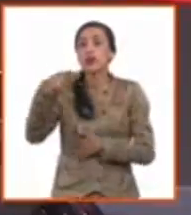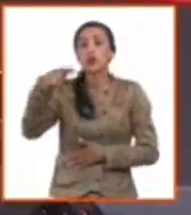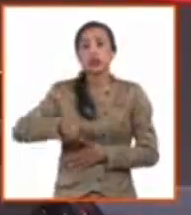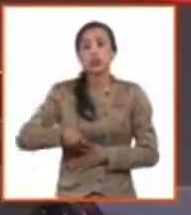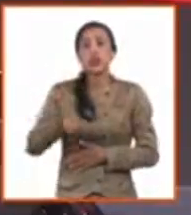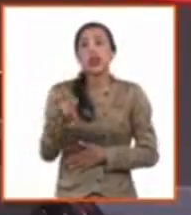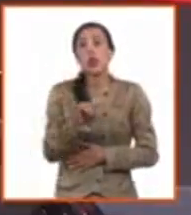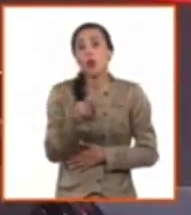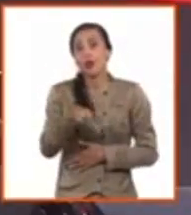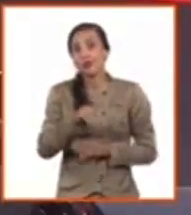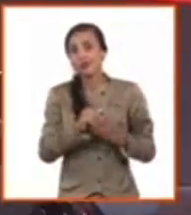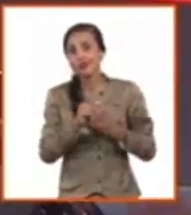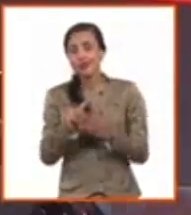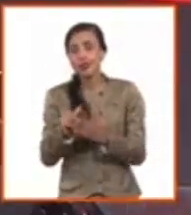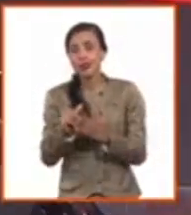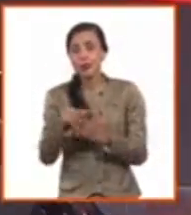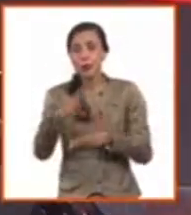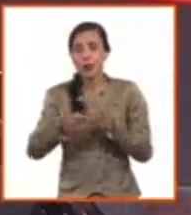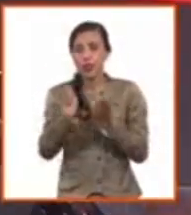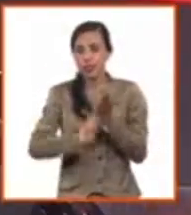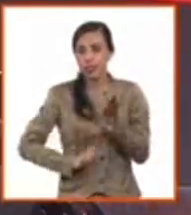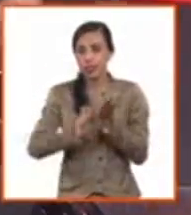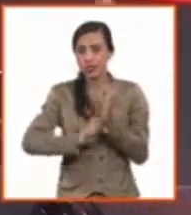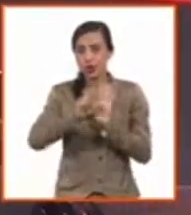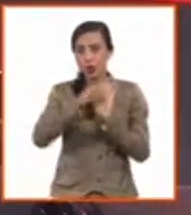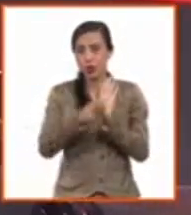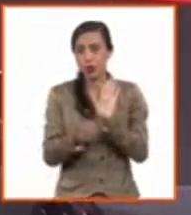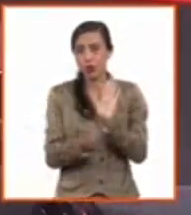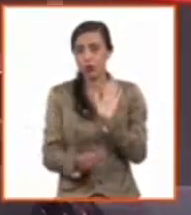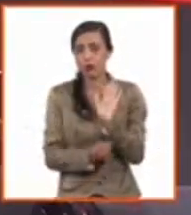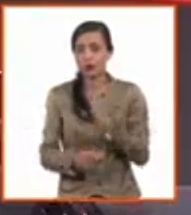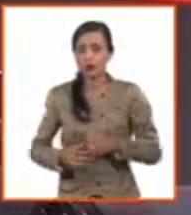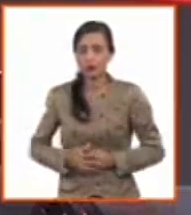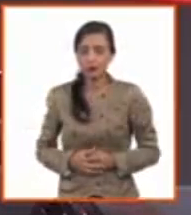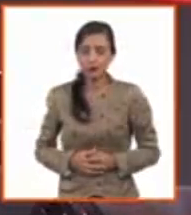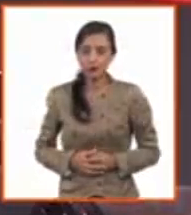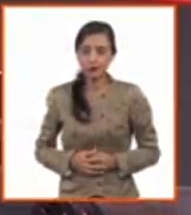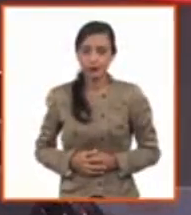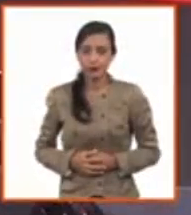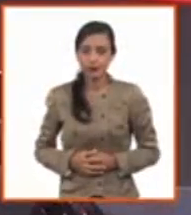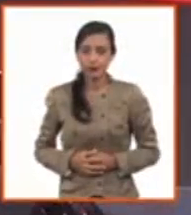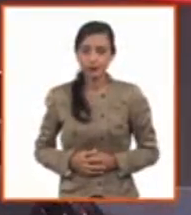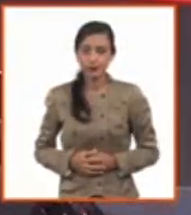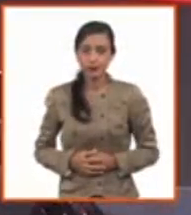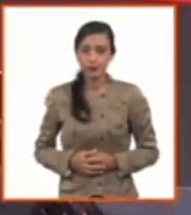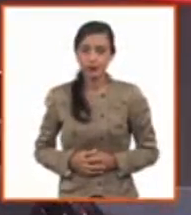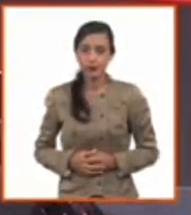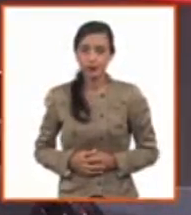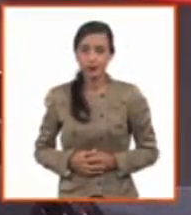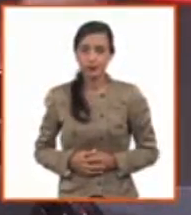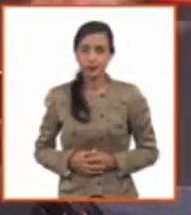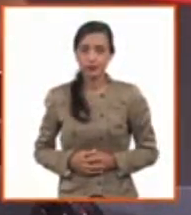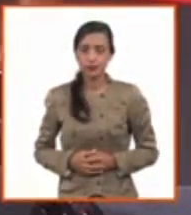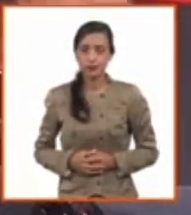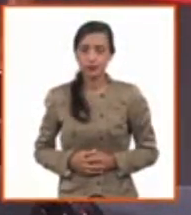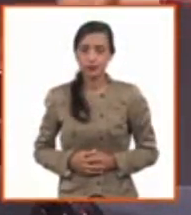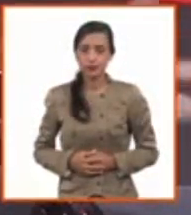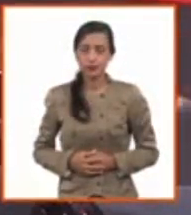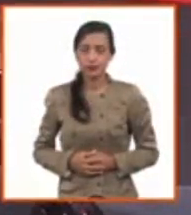como entidad que ha liderado la elaboración y la gestión del código del proyecto de código